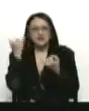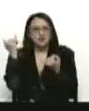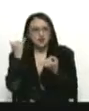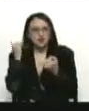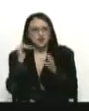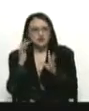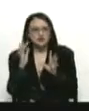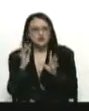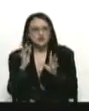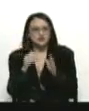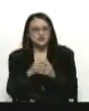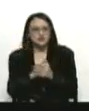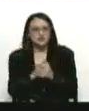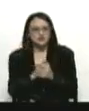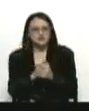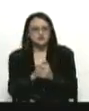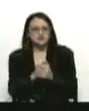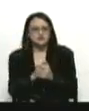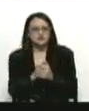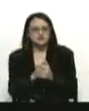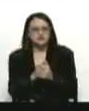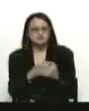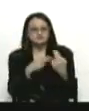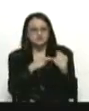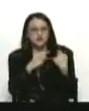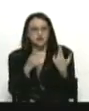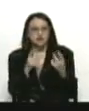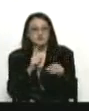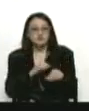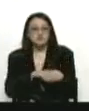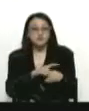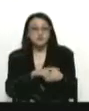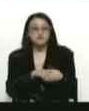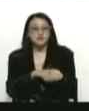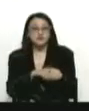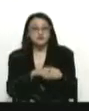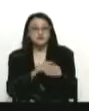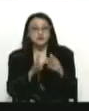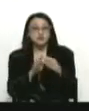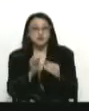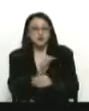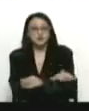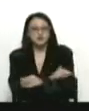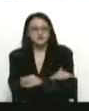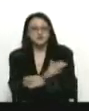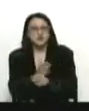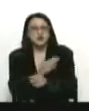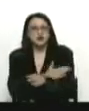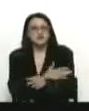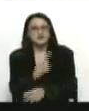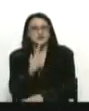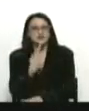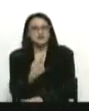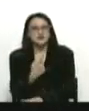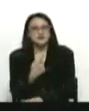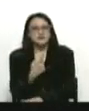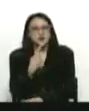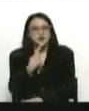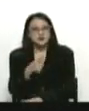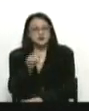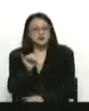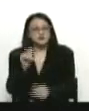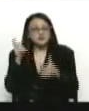ideologizados, fanatizados, se corresponde a una etapa donde toda esa derecha, como lo dijimos hace mucho tiempo, y lo dijo el